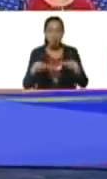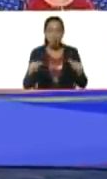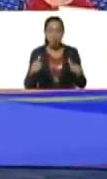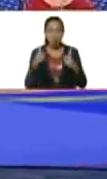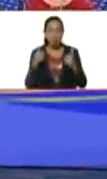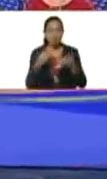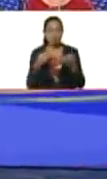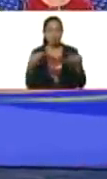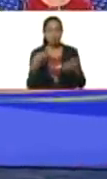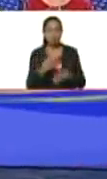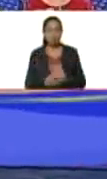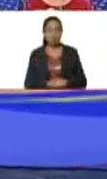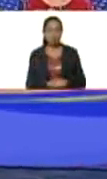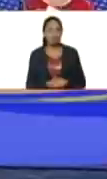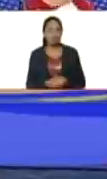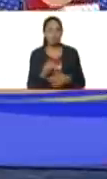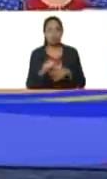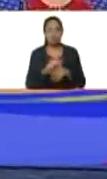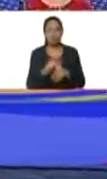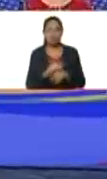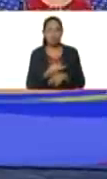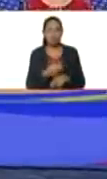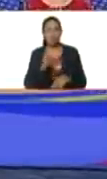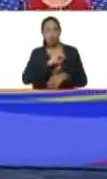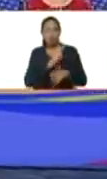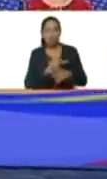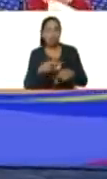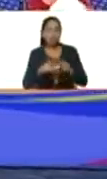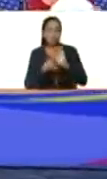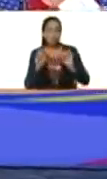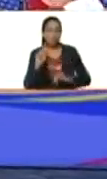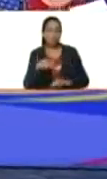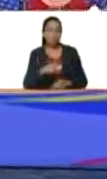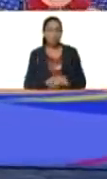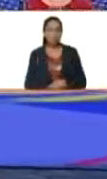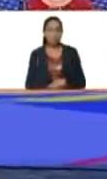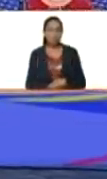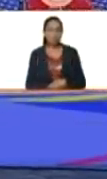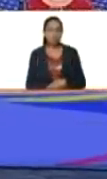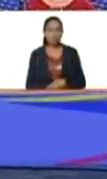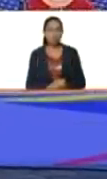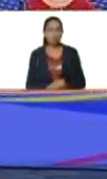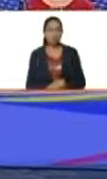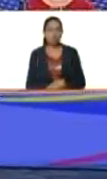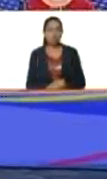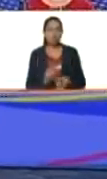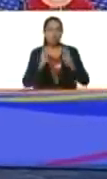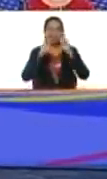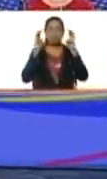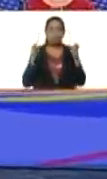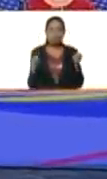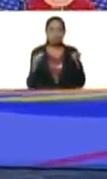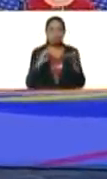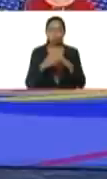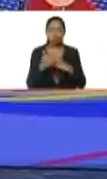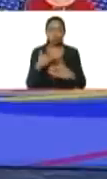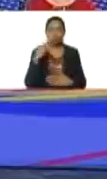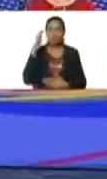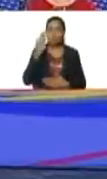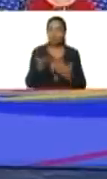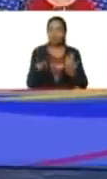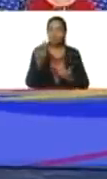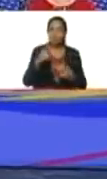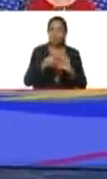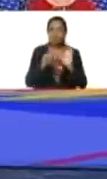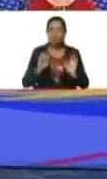territorializar el gobierno y el poder, la metodología. Por eso me parece muy importante